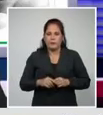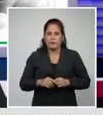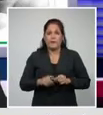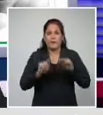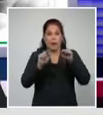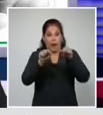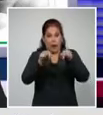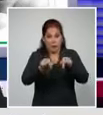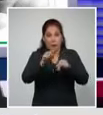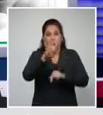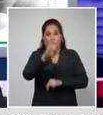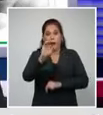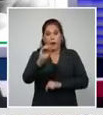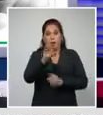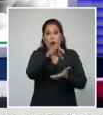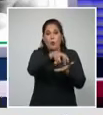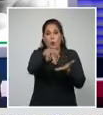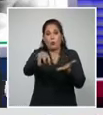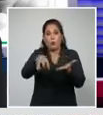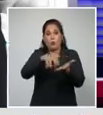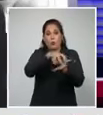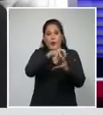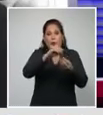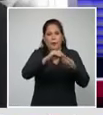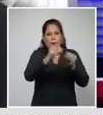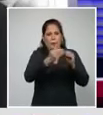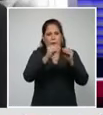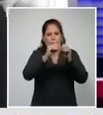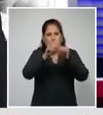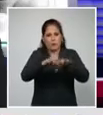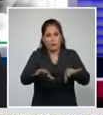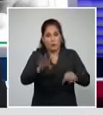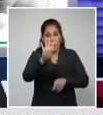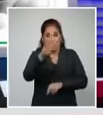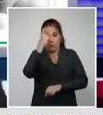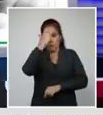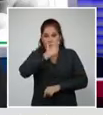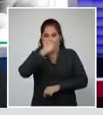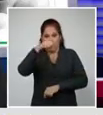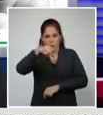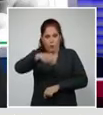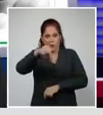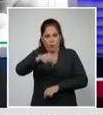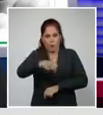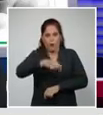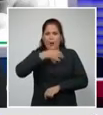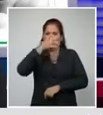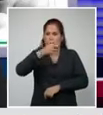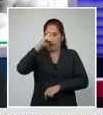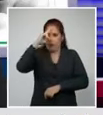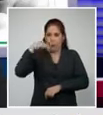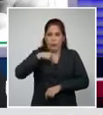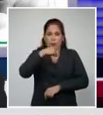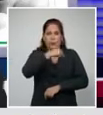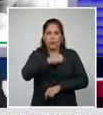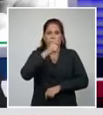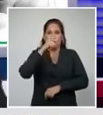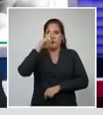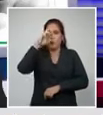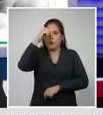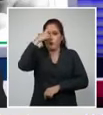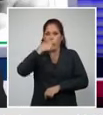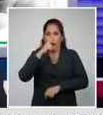40 eventos activos hoy en Cuba. Y en este 4 de abril, pues como decía decía el doctor Francisco Durán